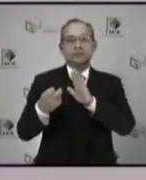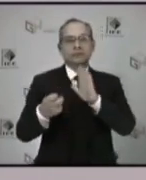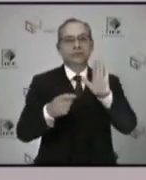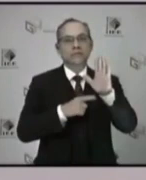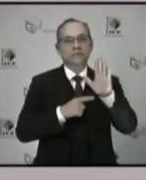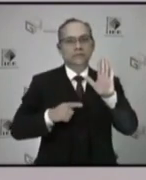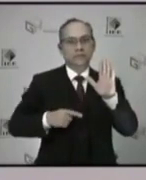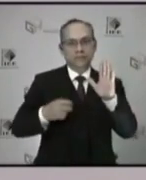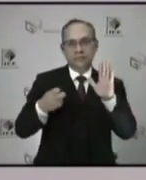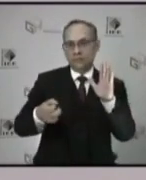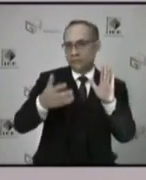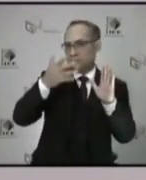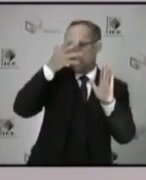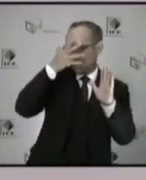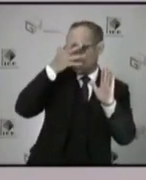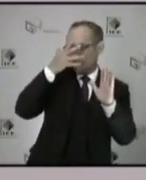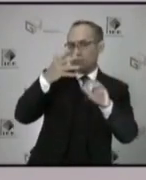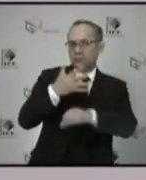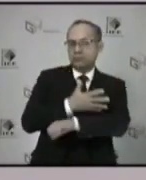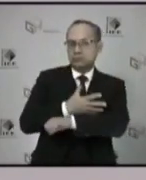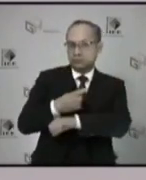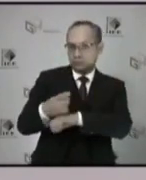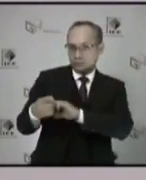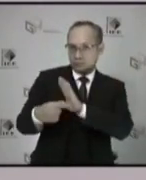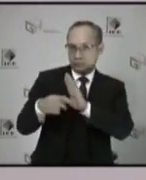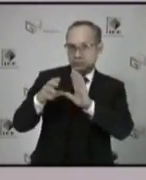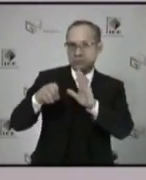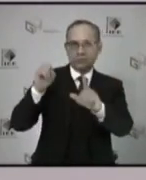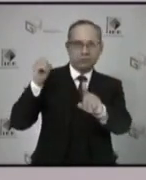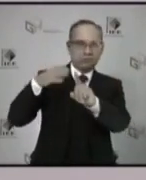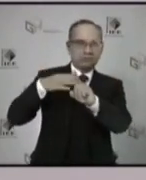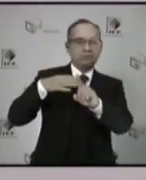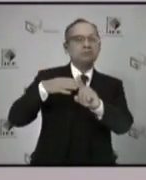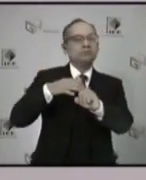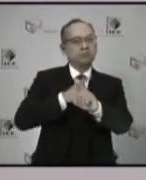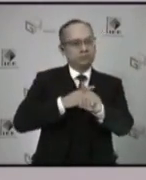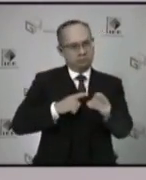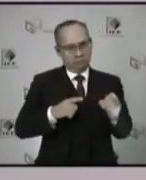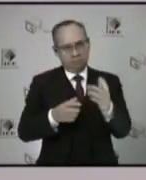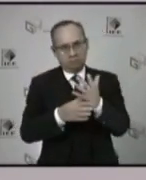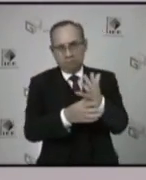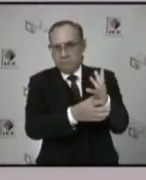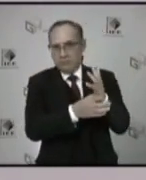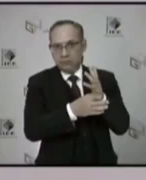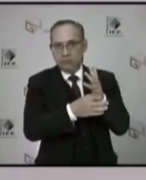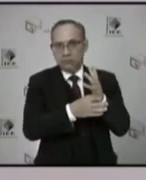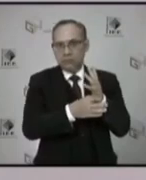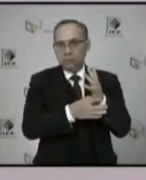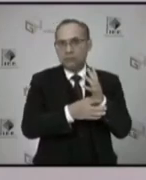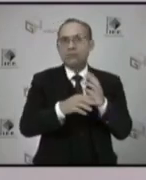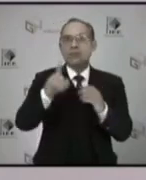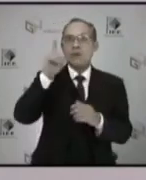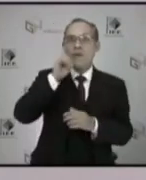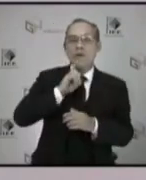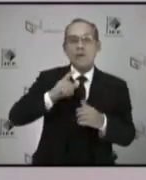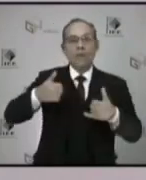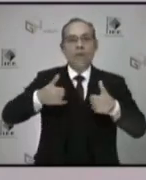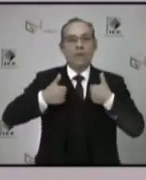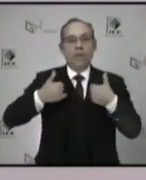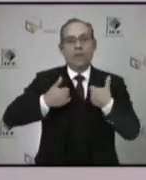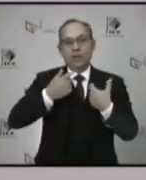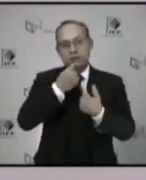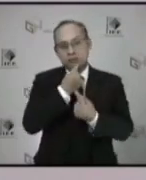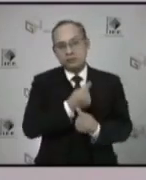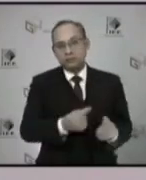honestos, responsables, objetivos. Las mujeres, los jóvenes, niñas y niños piden a